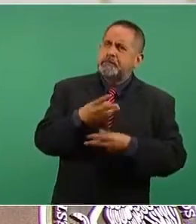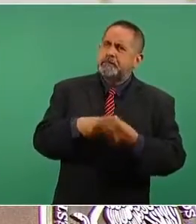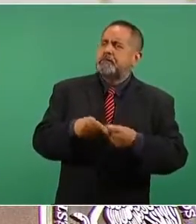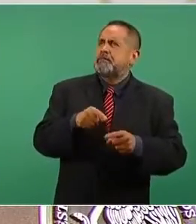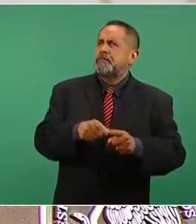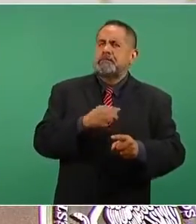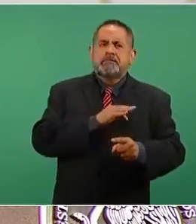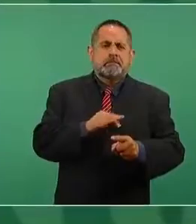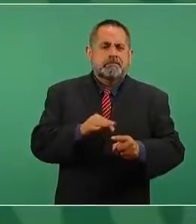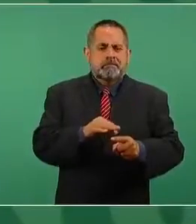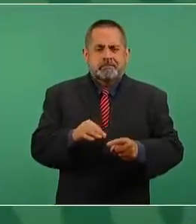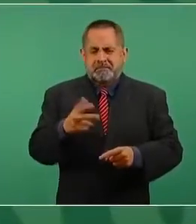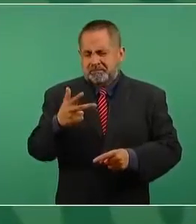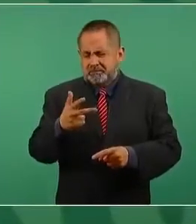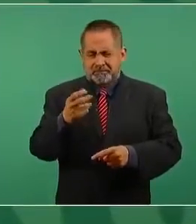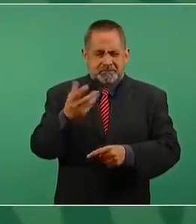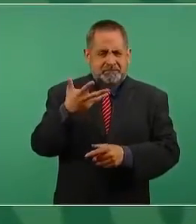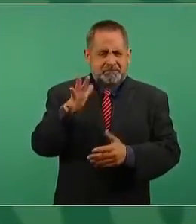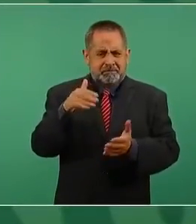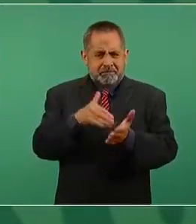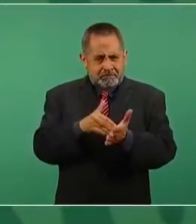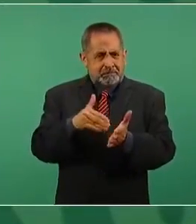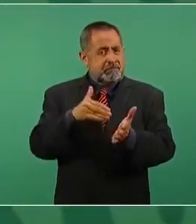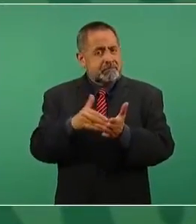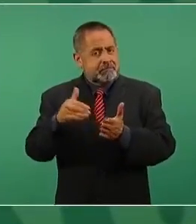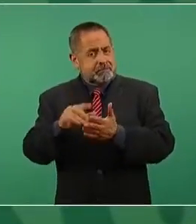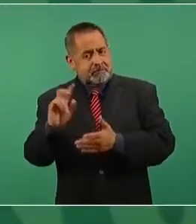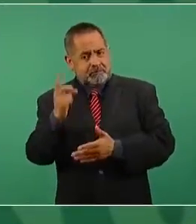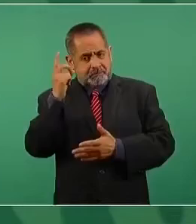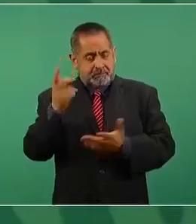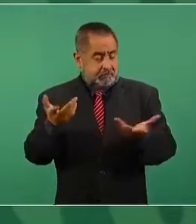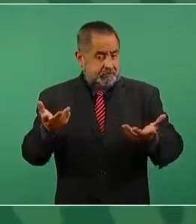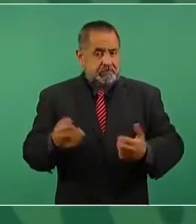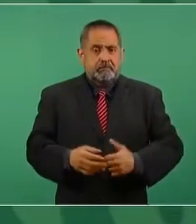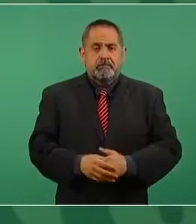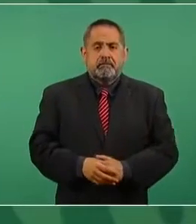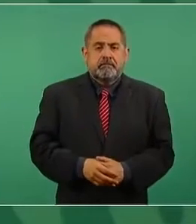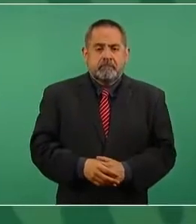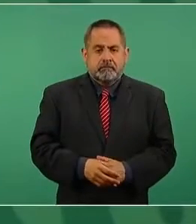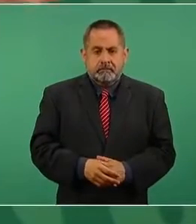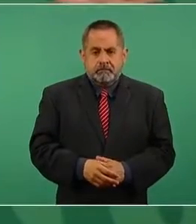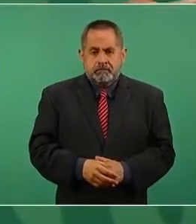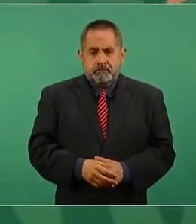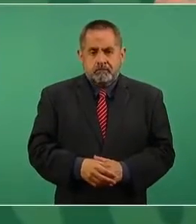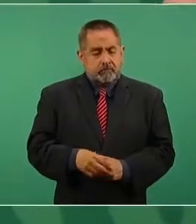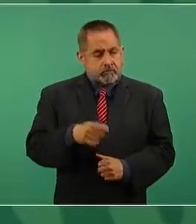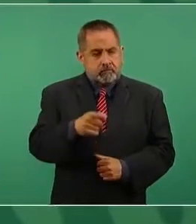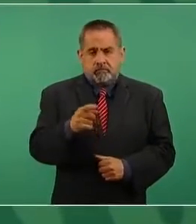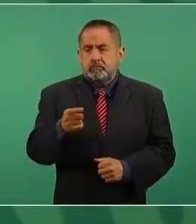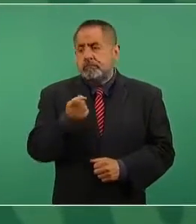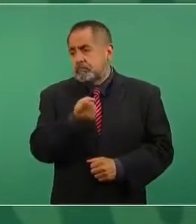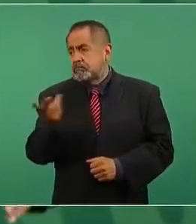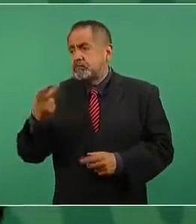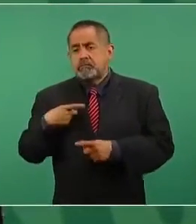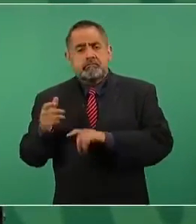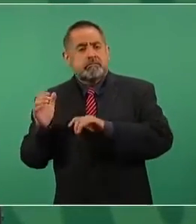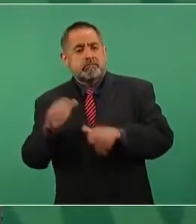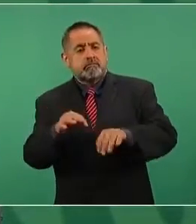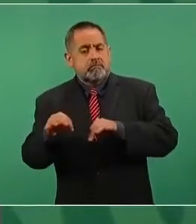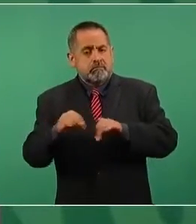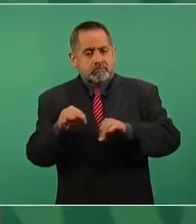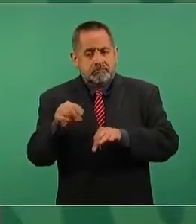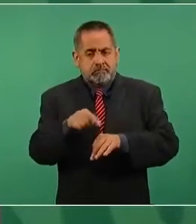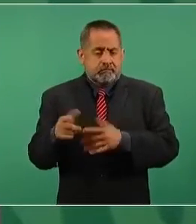de 8 o 10 mil millones de dólares. Y son también empleos.